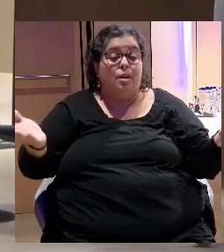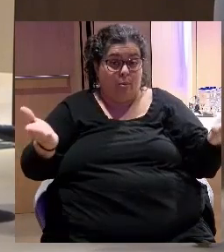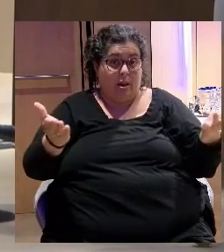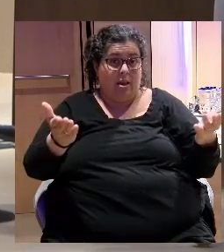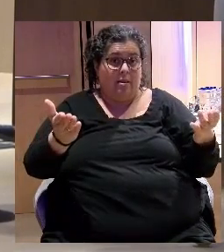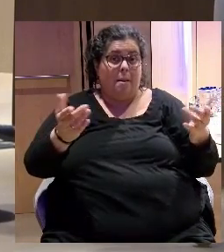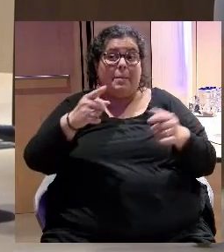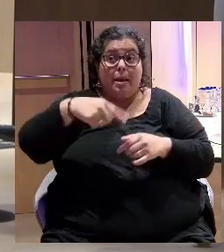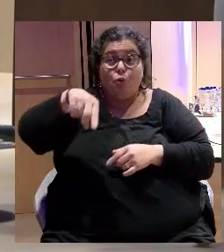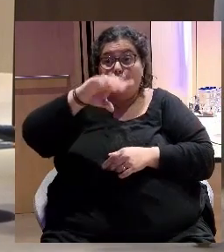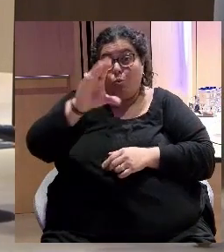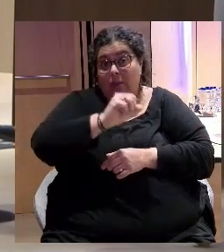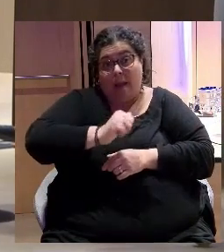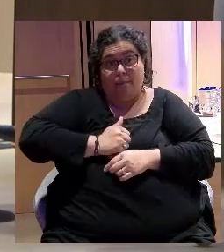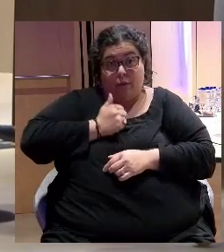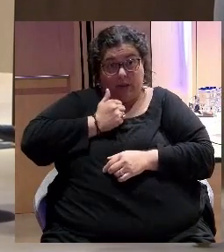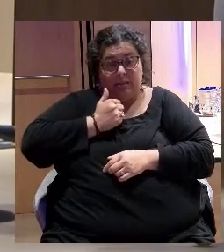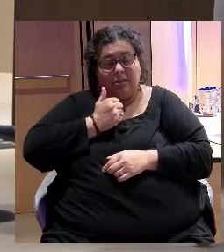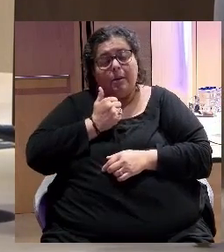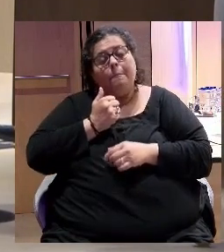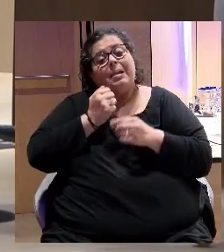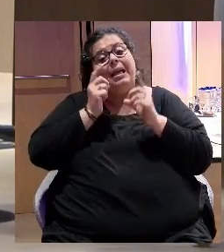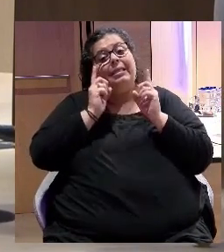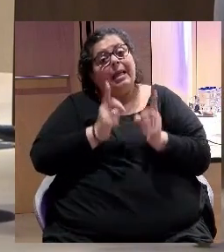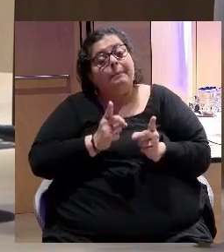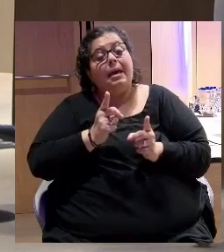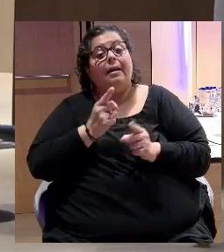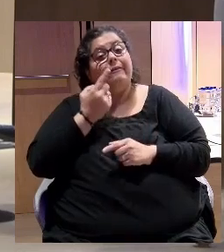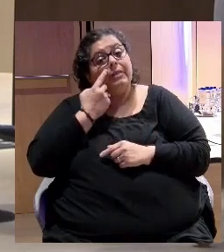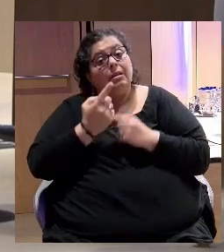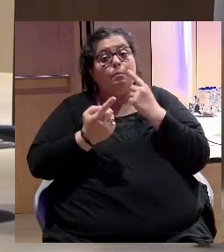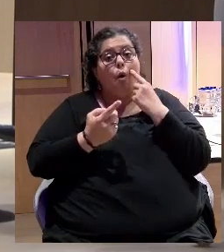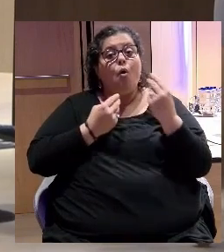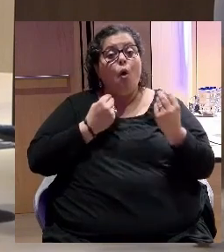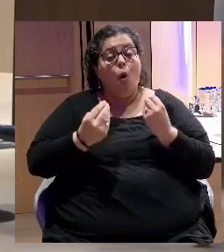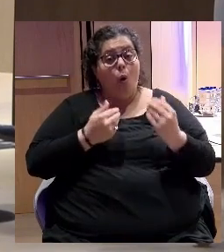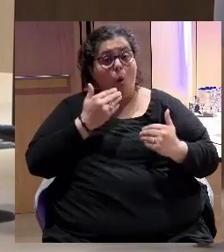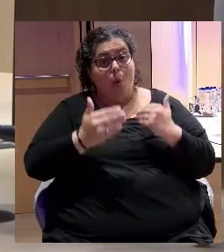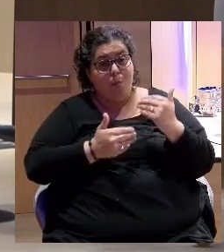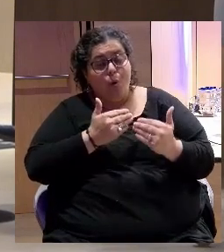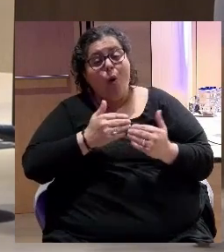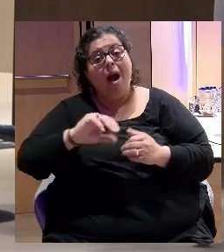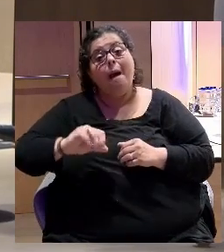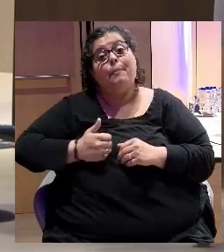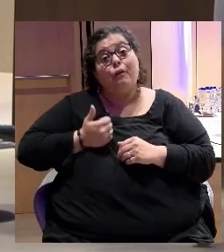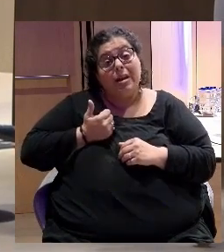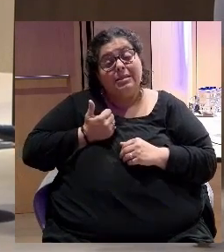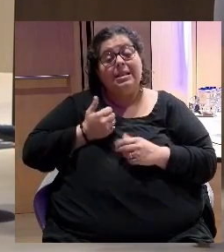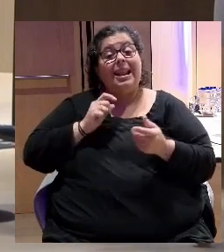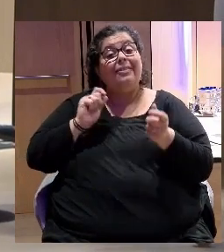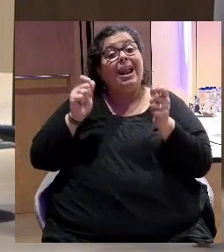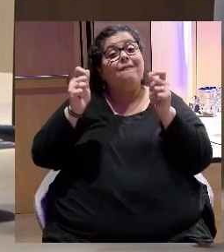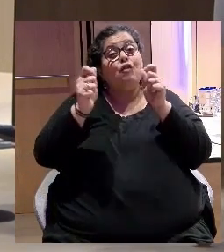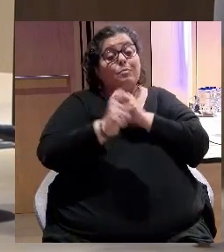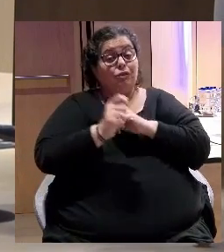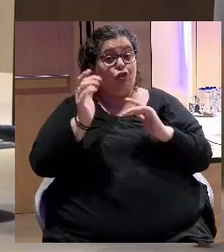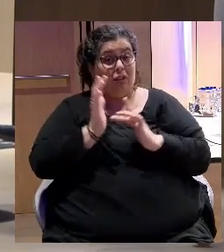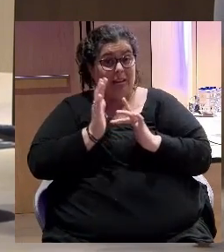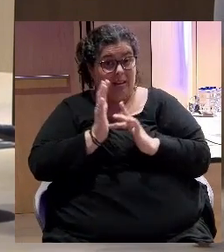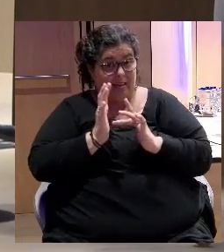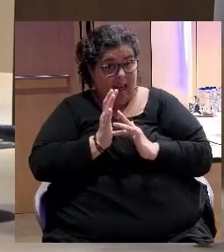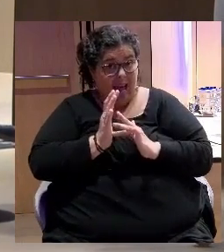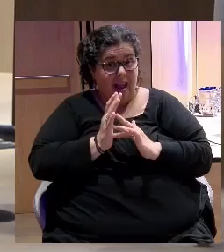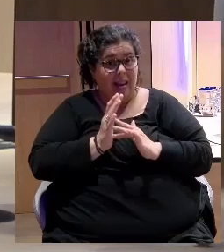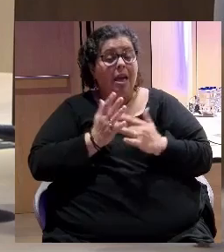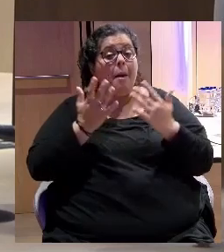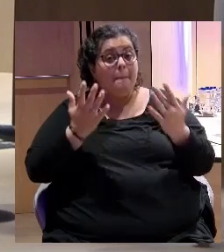utilizada, ¿sí? Y también empezamos a ver cómo aprovechar la transformación digital para